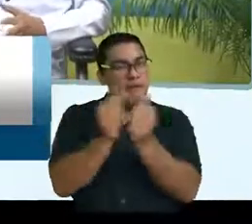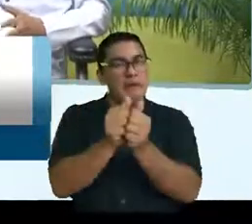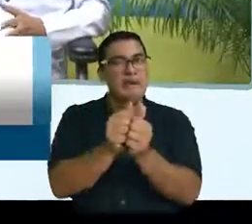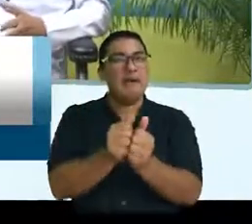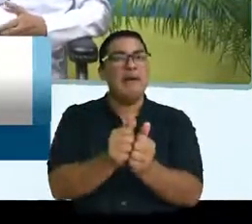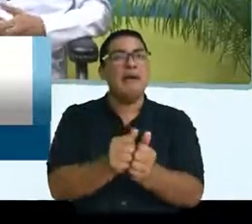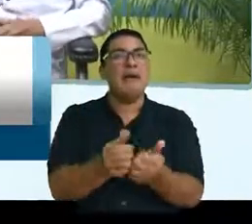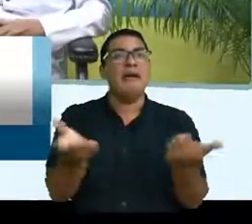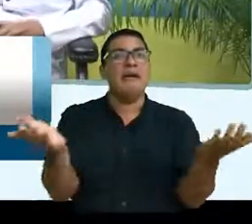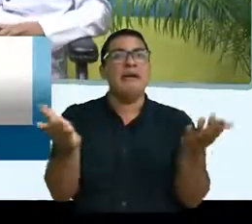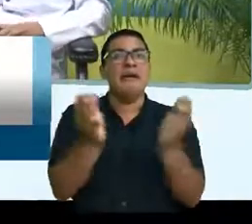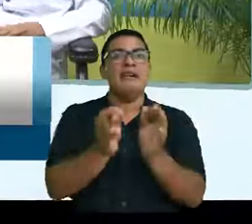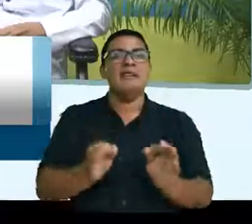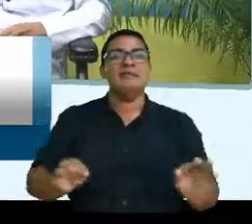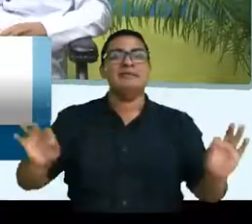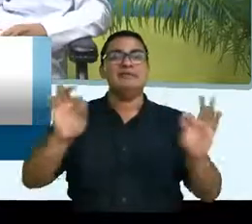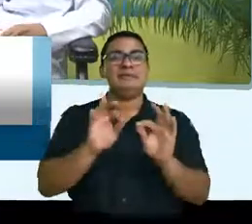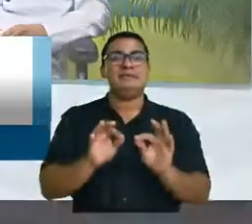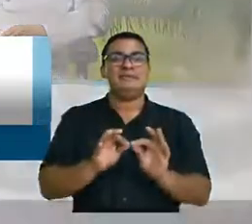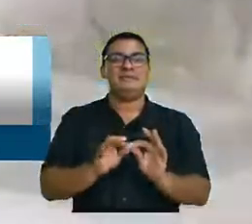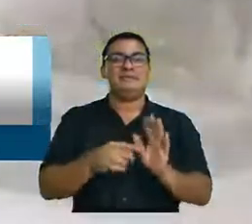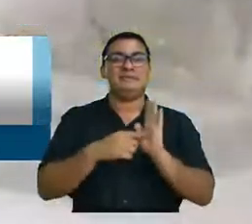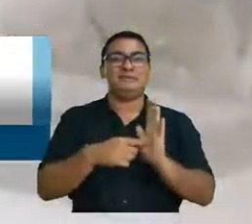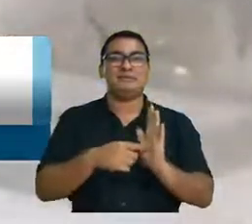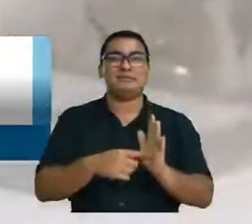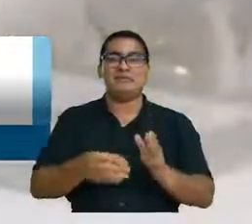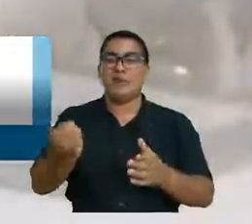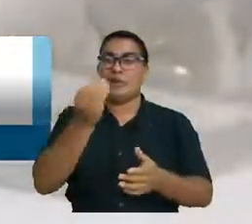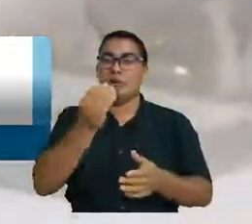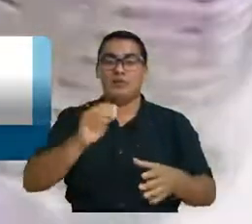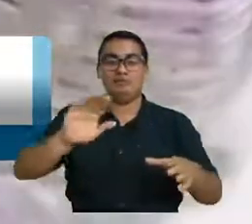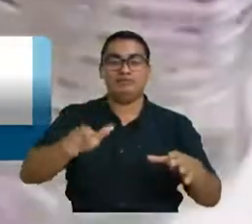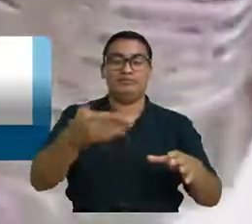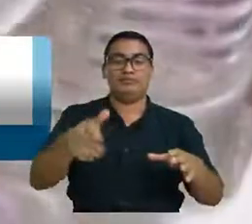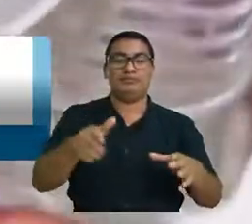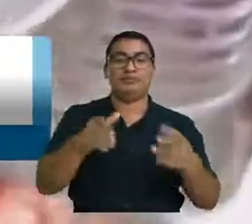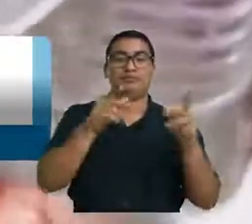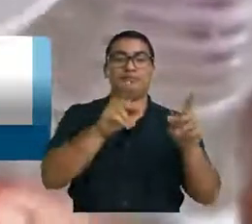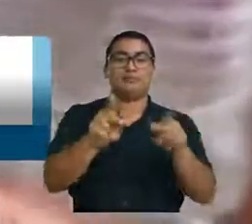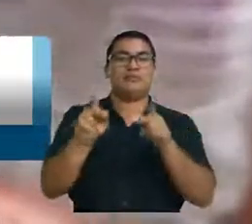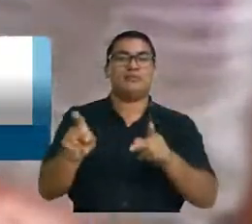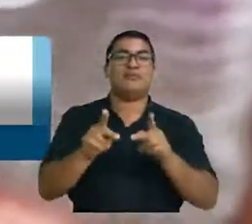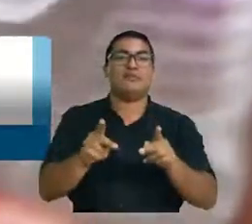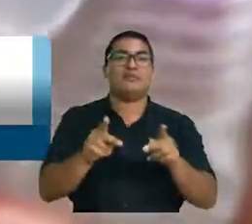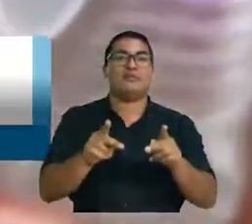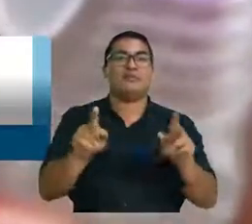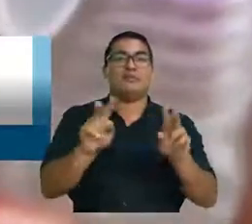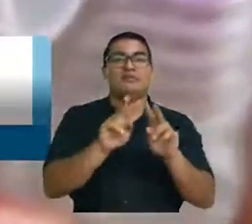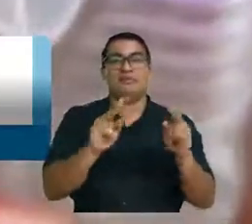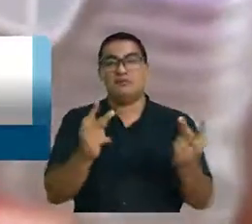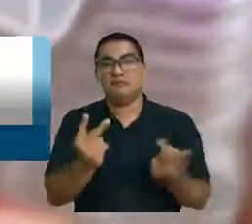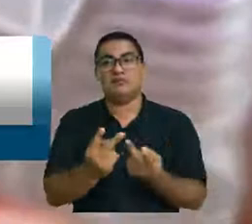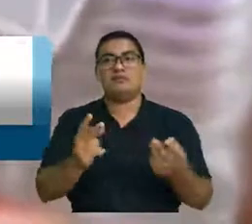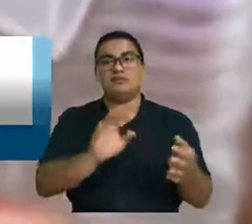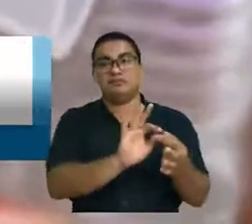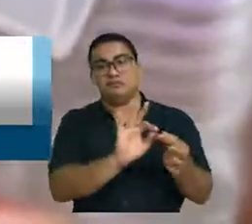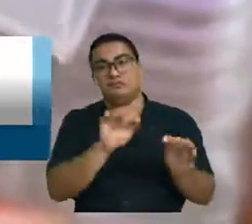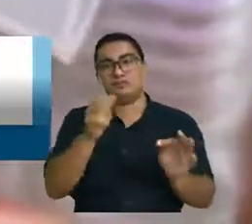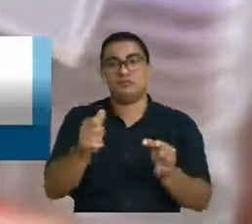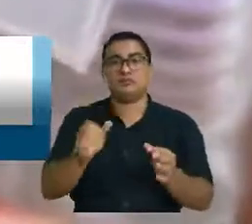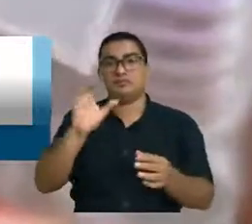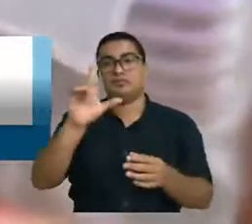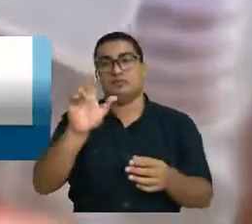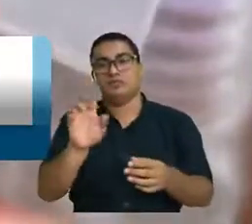medio importante. Por ejemplo, para preparar los alimentos, las personas lavan las verduras,